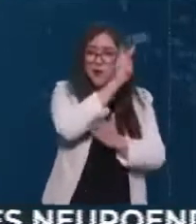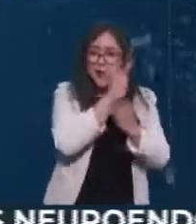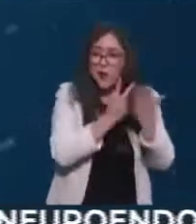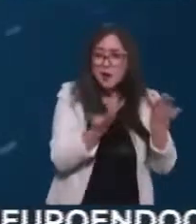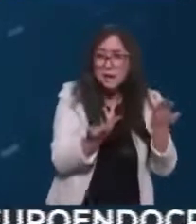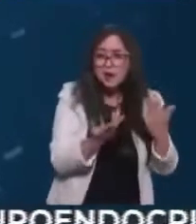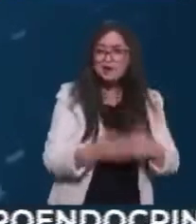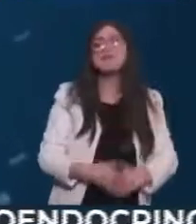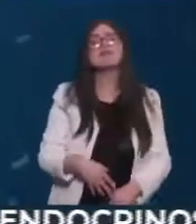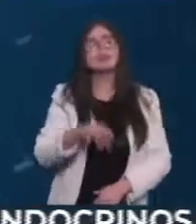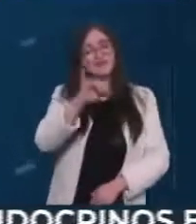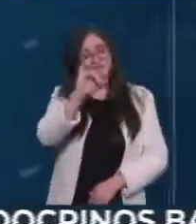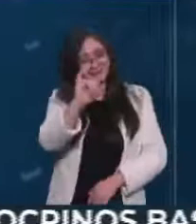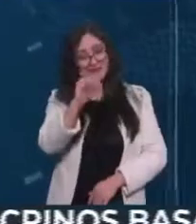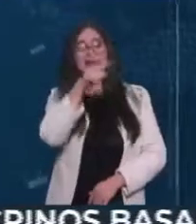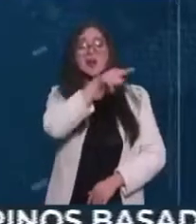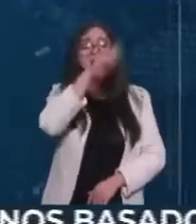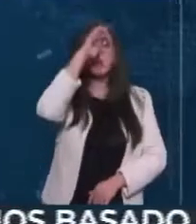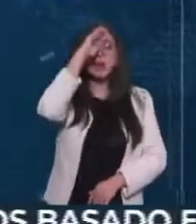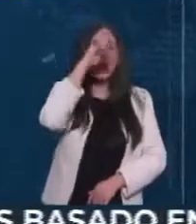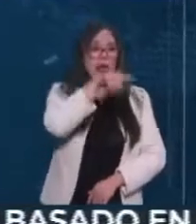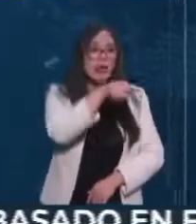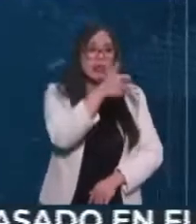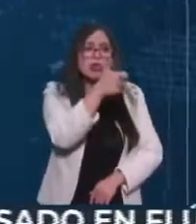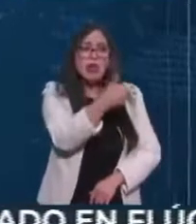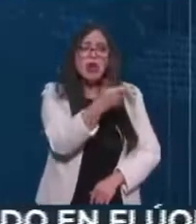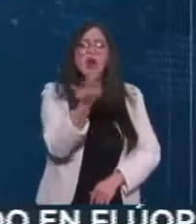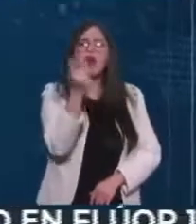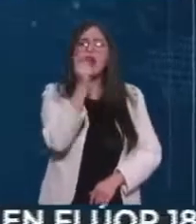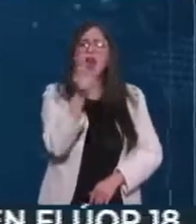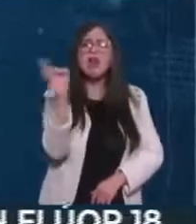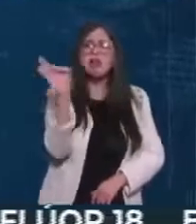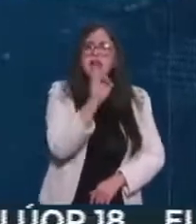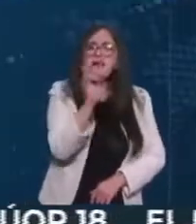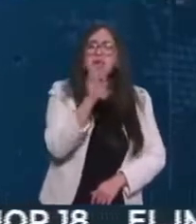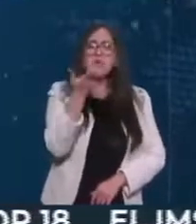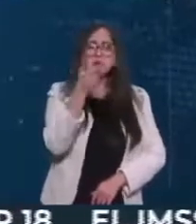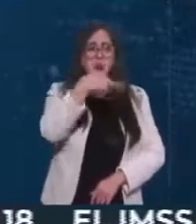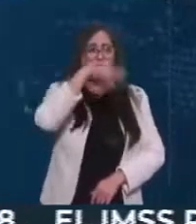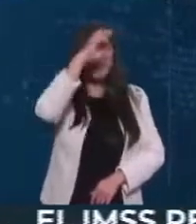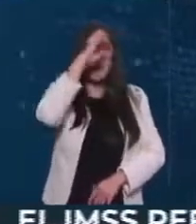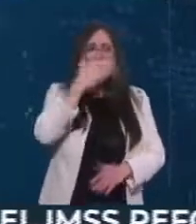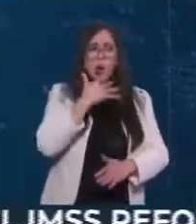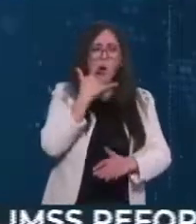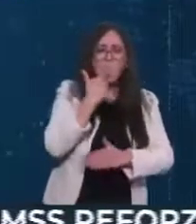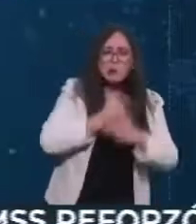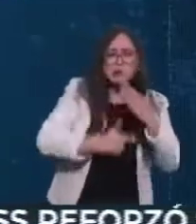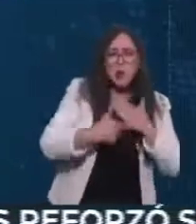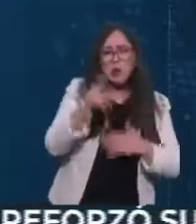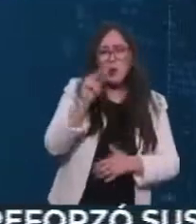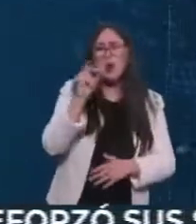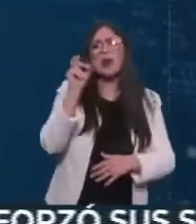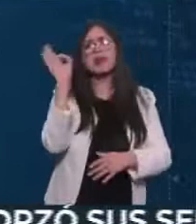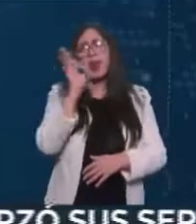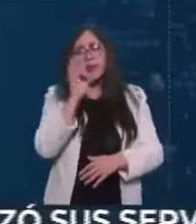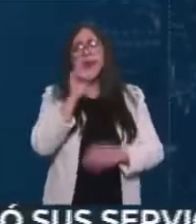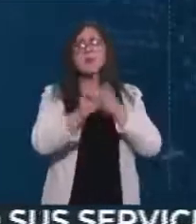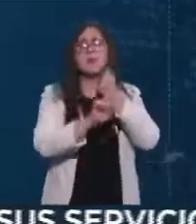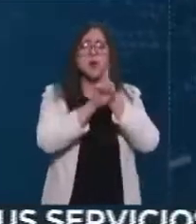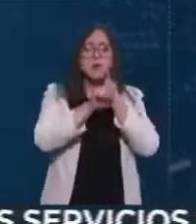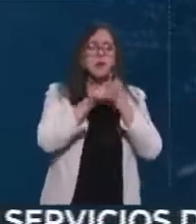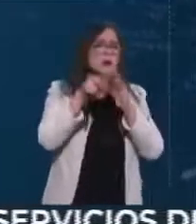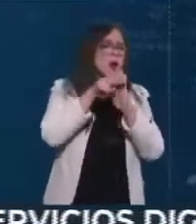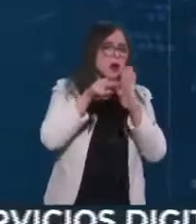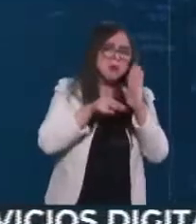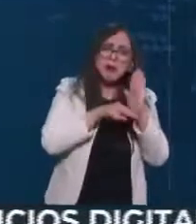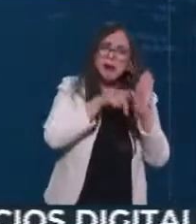irregularidades tampoco todas son actos de corrupción, ¿no? O sea, muchos probablemente son incumplimientos normativos o problemas en la gestión, pues que siempre se presentan,